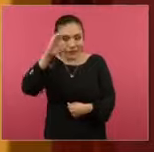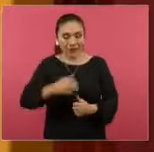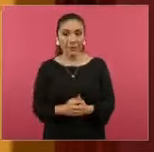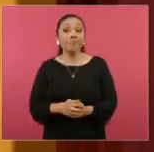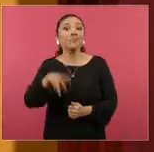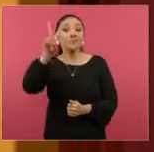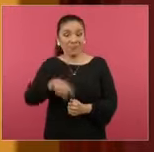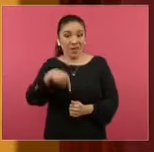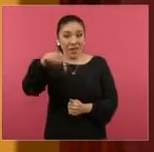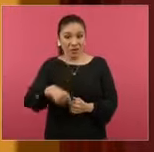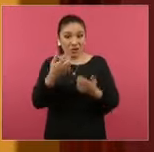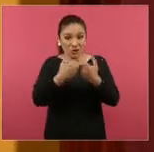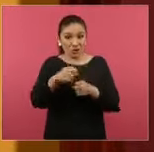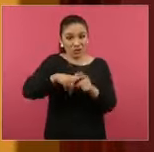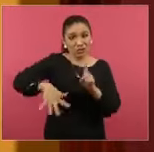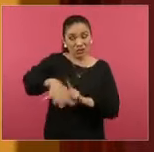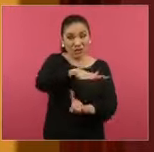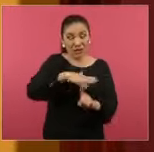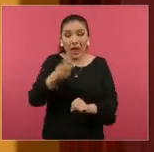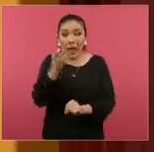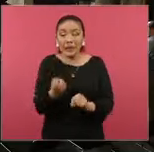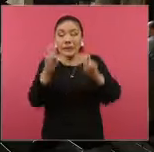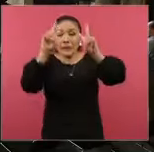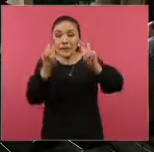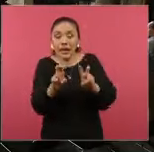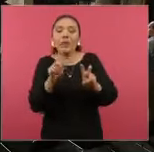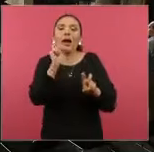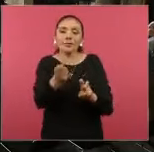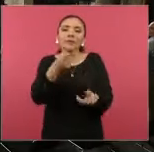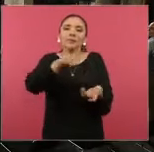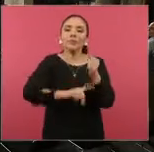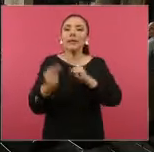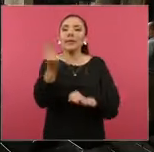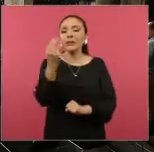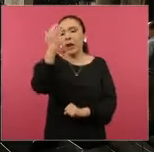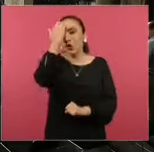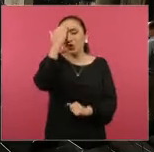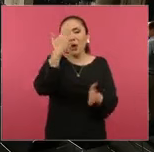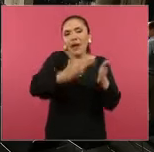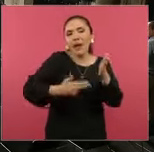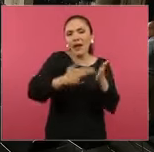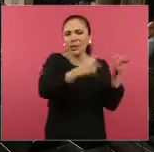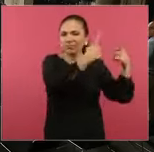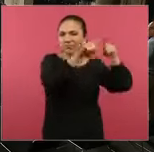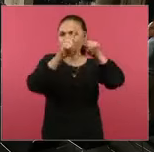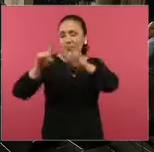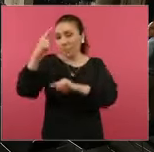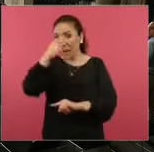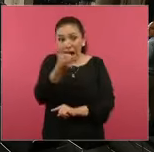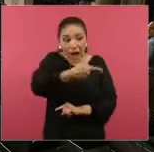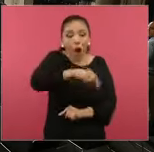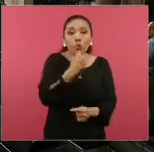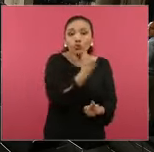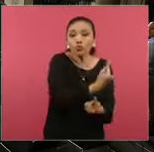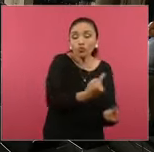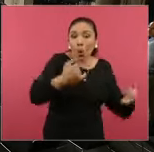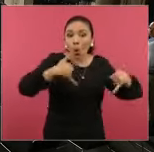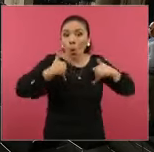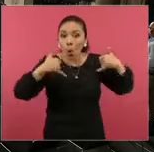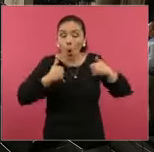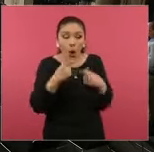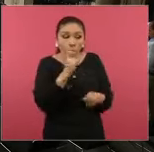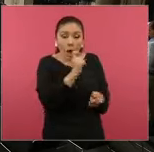nuestras sociedades, estos aspectos implican el dominio de herramientas que permitan a los niños, niñas y